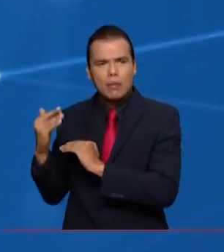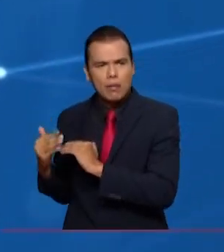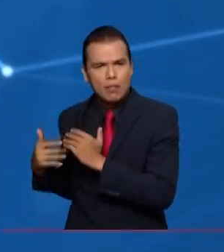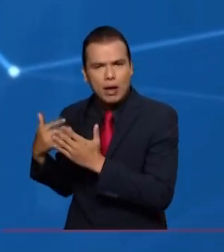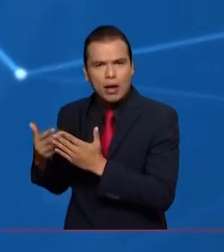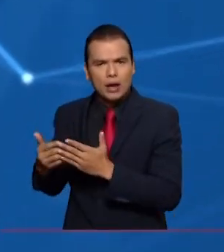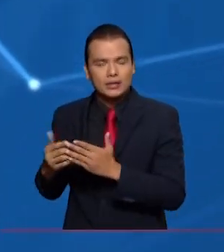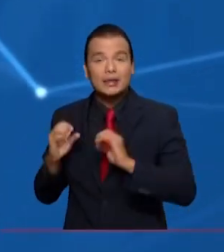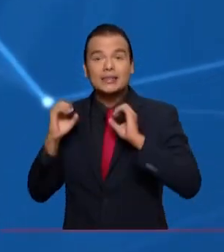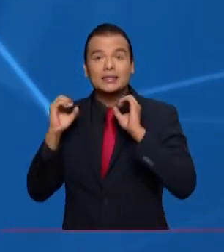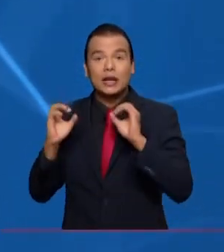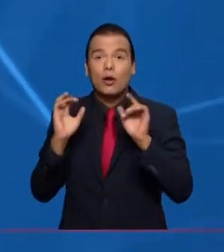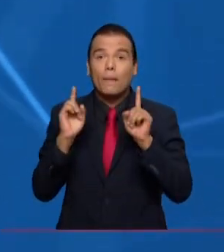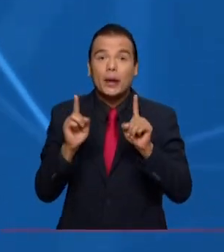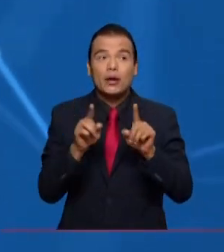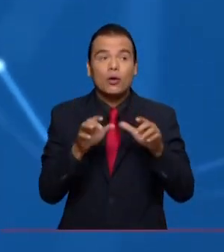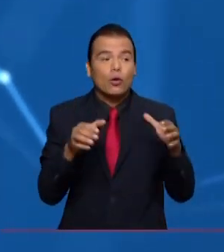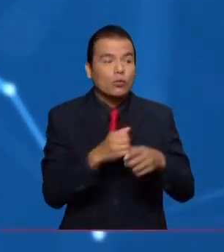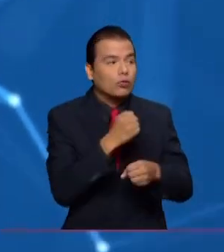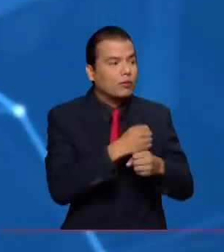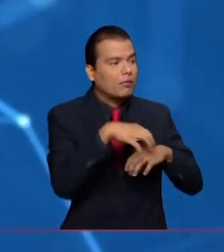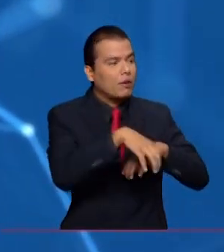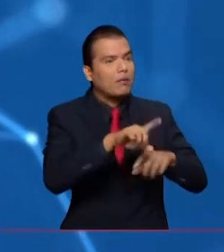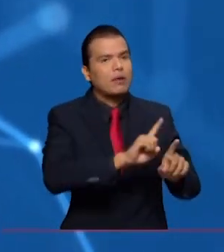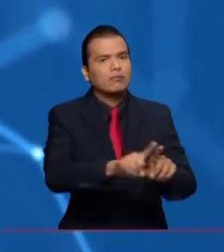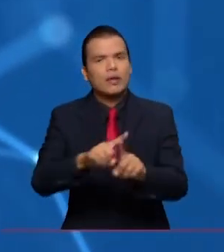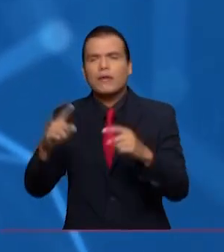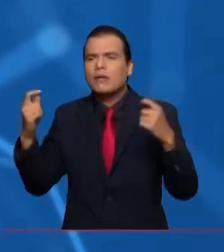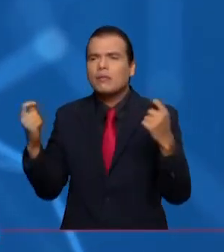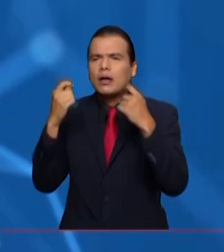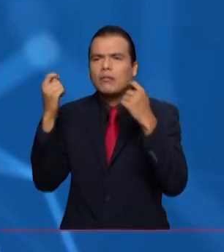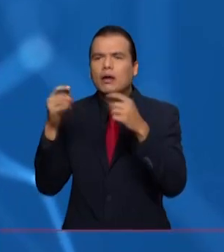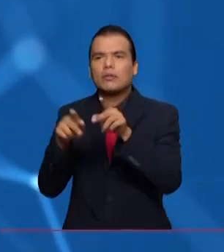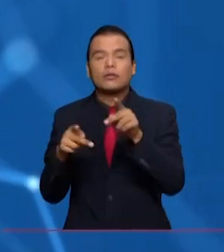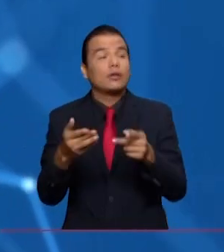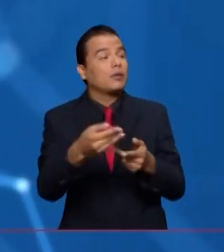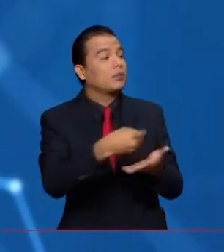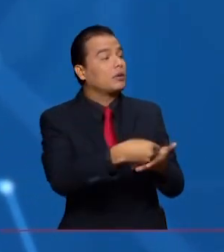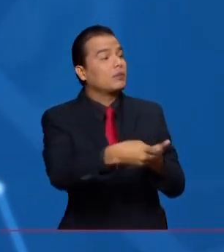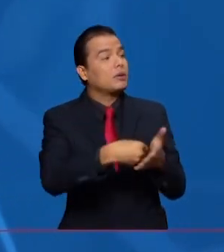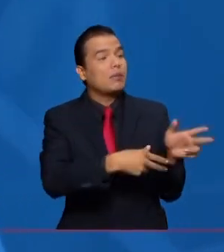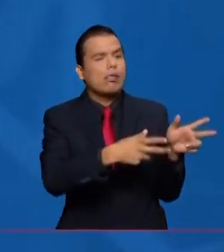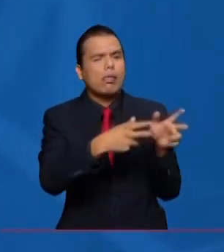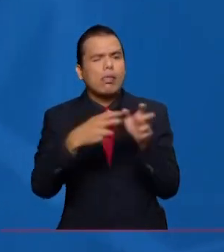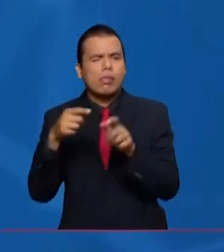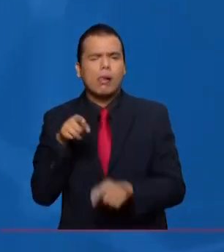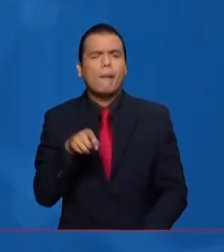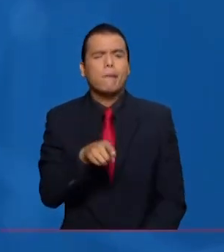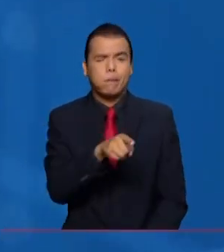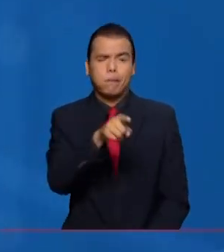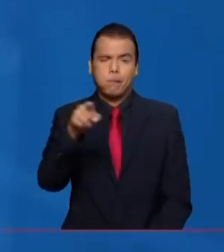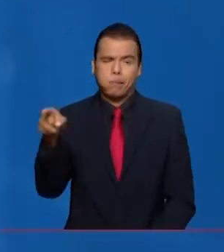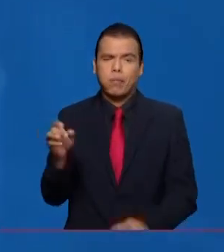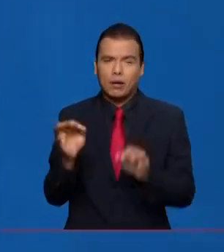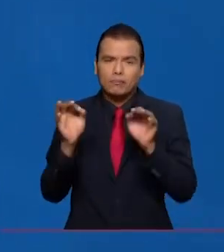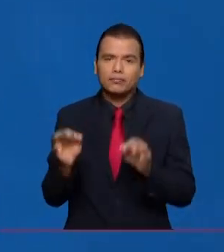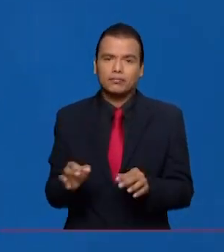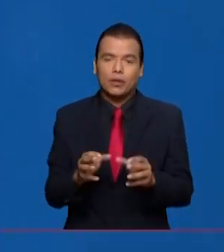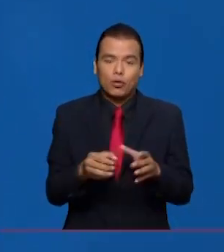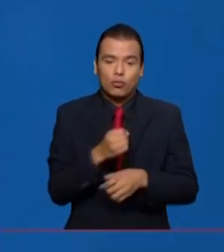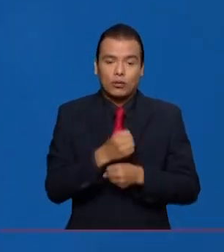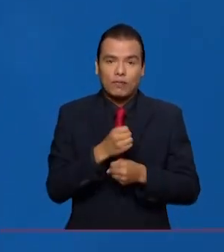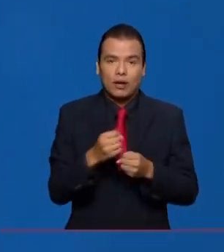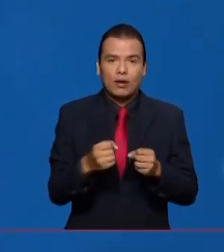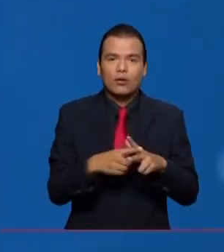extorsiones no paran. Ahora los ferreteros son las nuevas víctimas, pues los delincuentes les cobran una supuesta comisión por vender cemento. Jefferson Alacón,